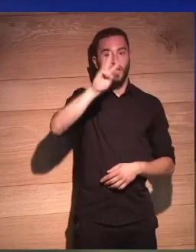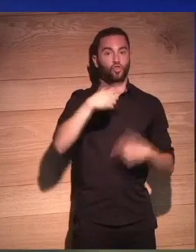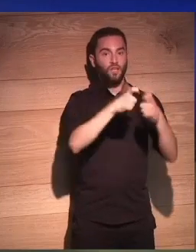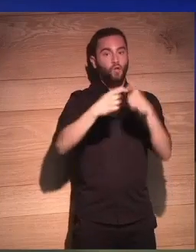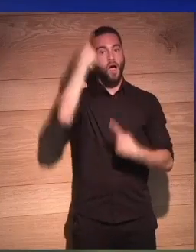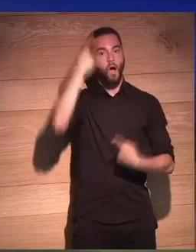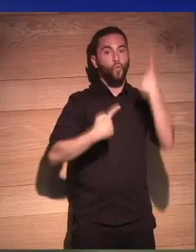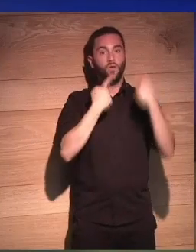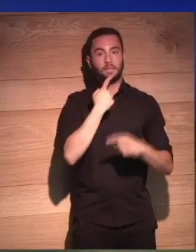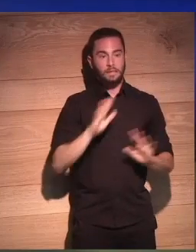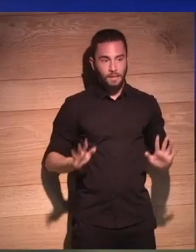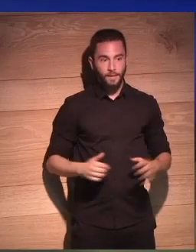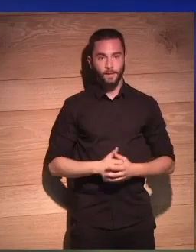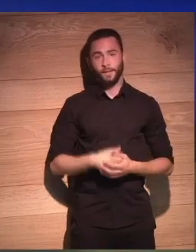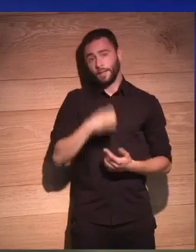esta charla.